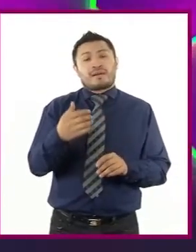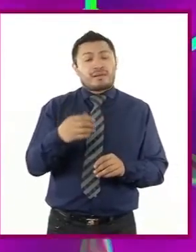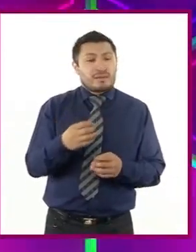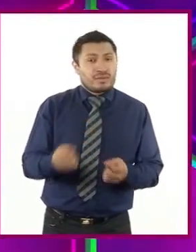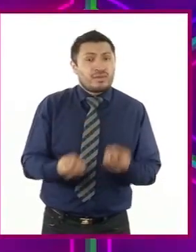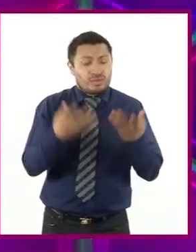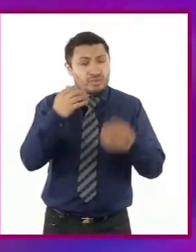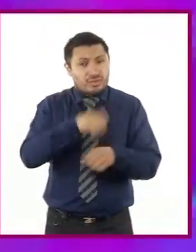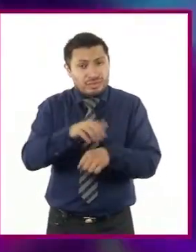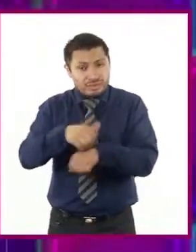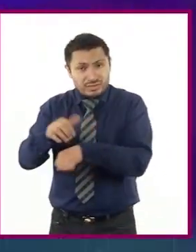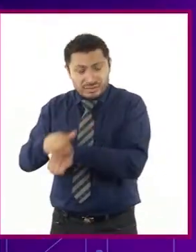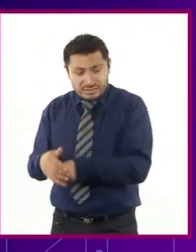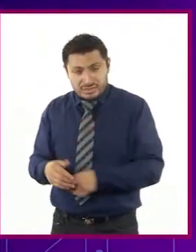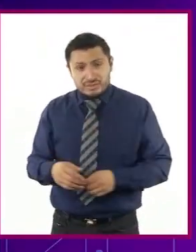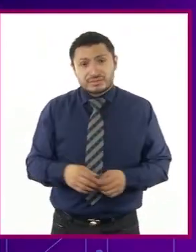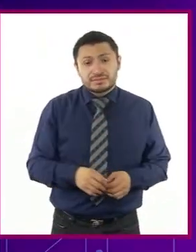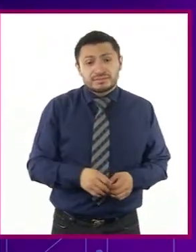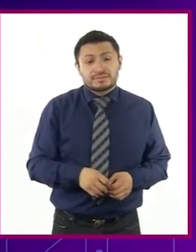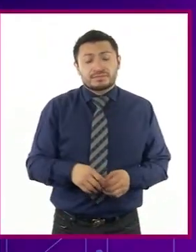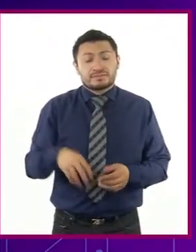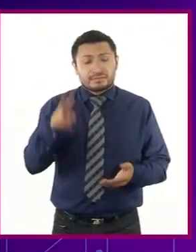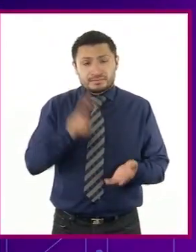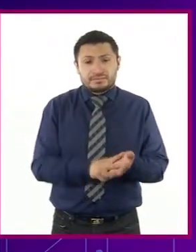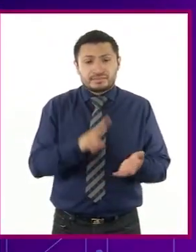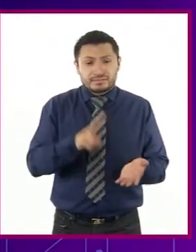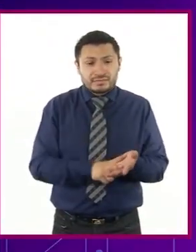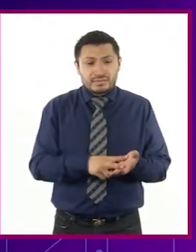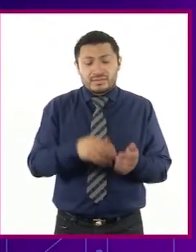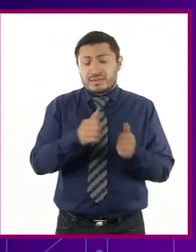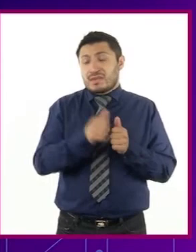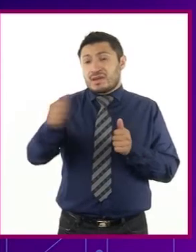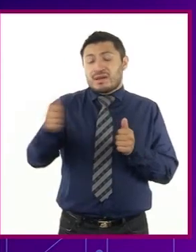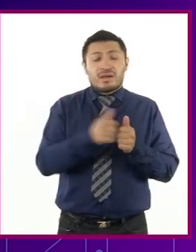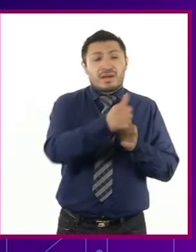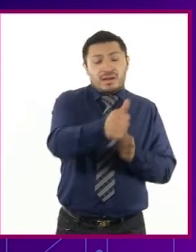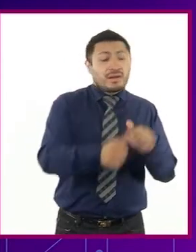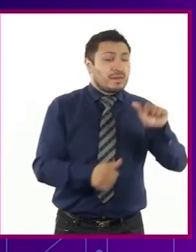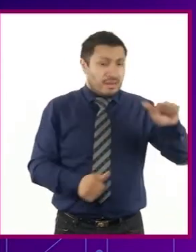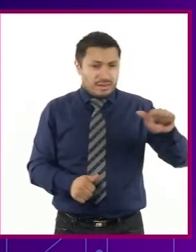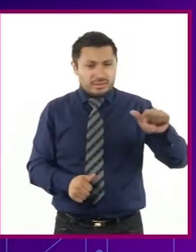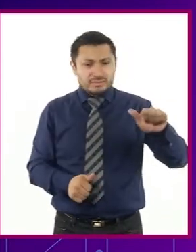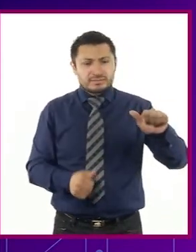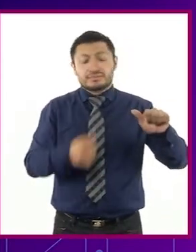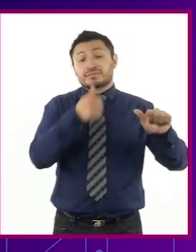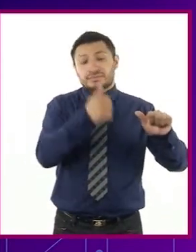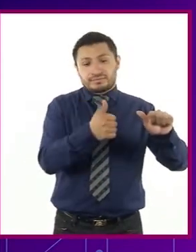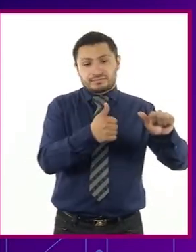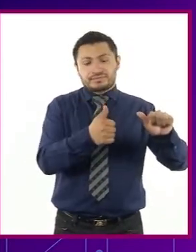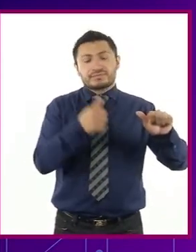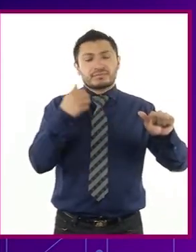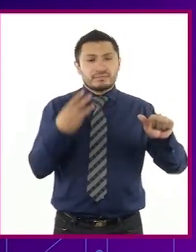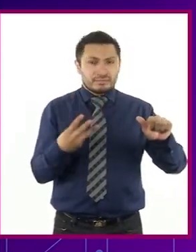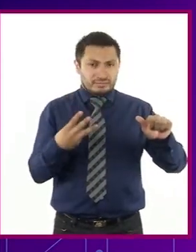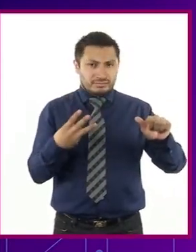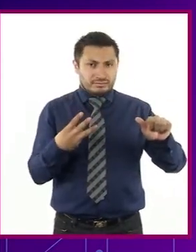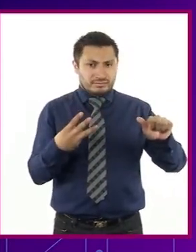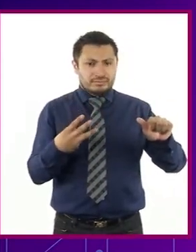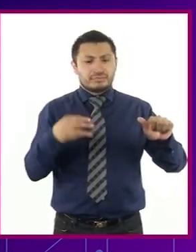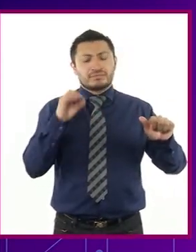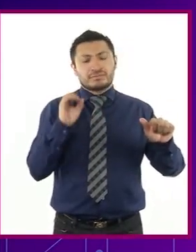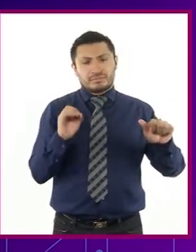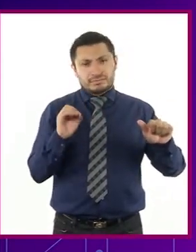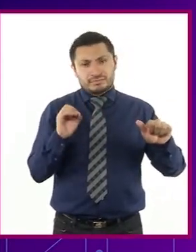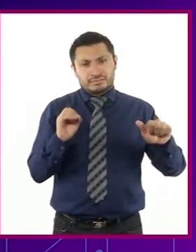datos. Los valores de las distancias a la media del conjunto de datos A son 6, 3,